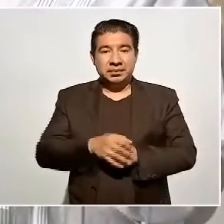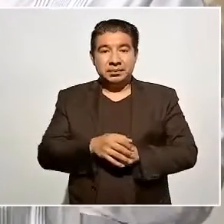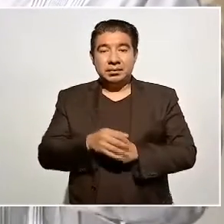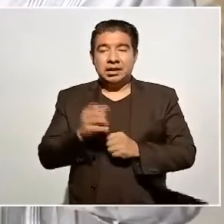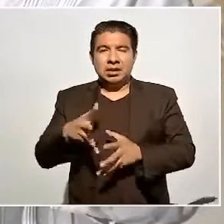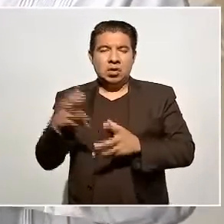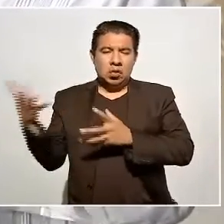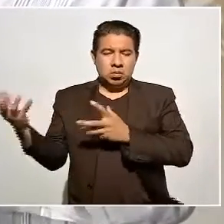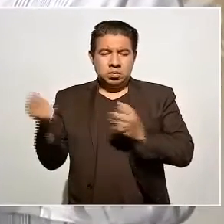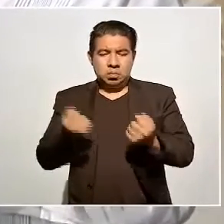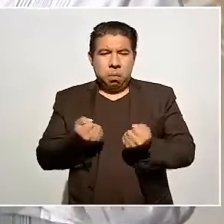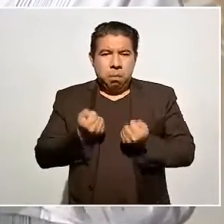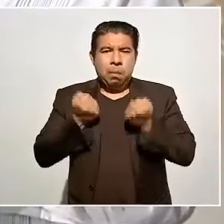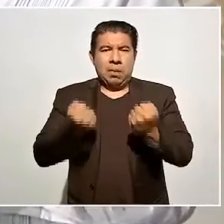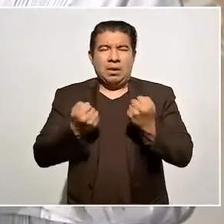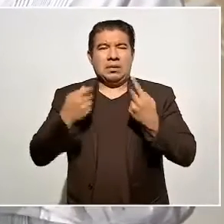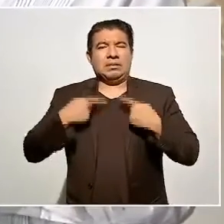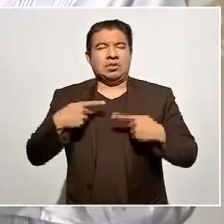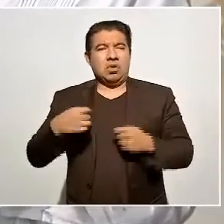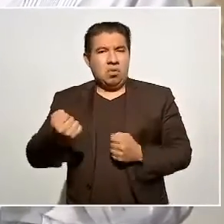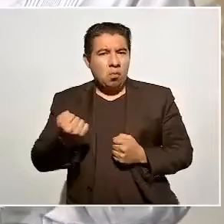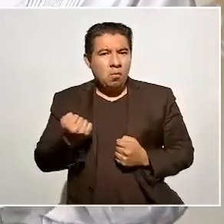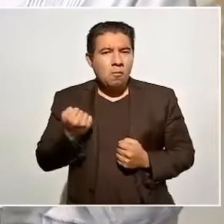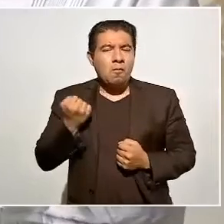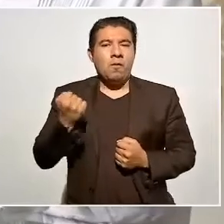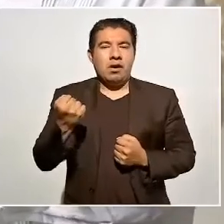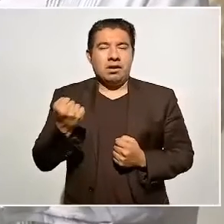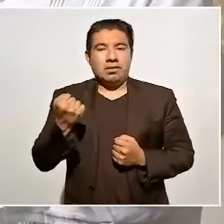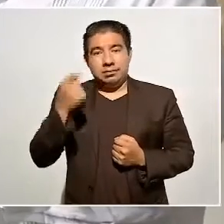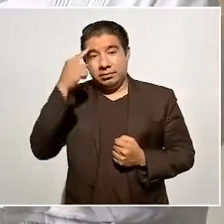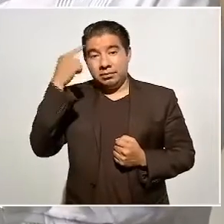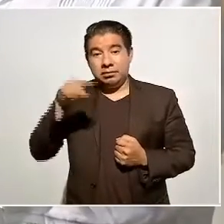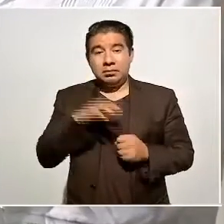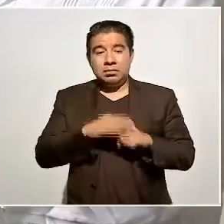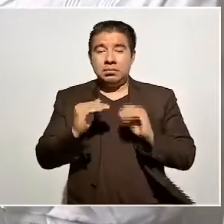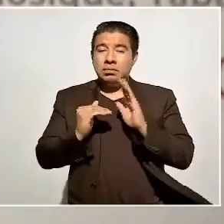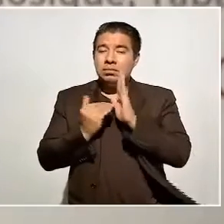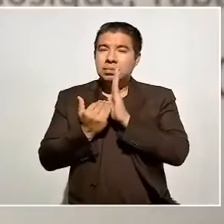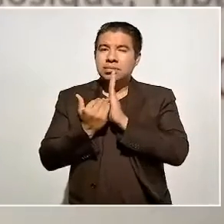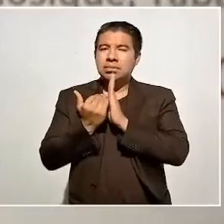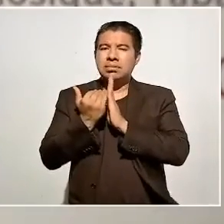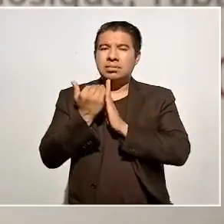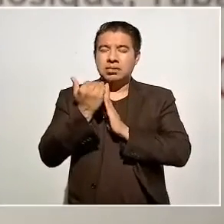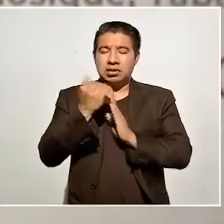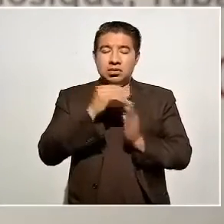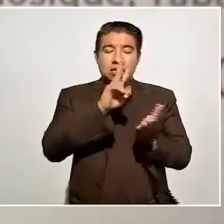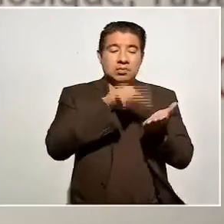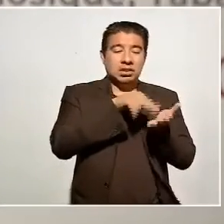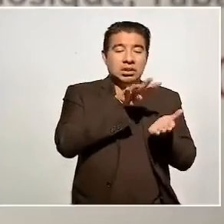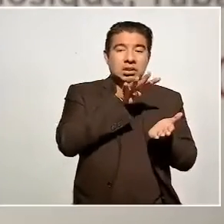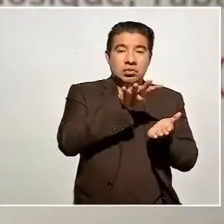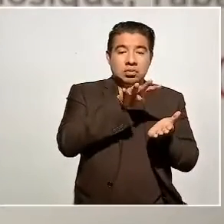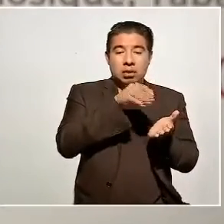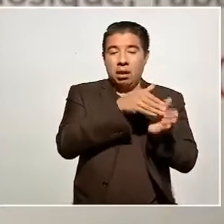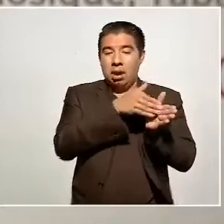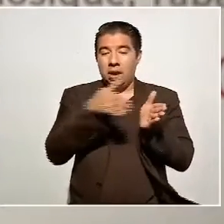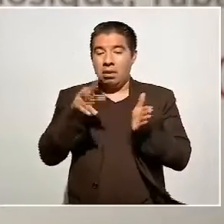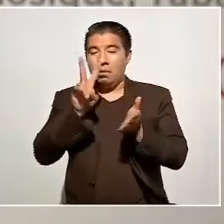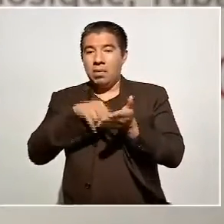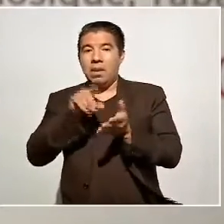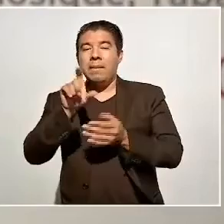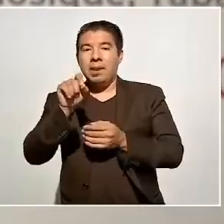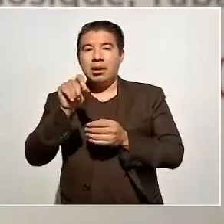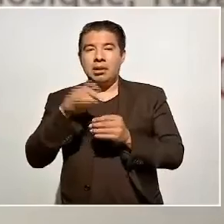la economía popular. Crecieron las remesas del 2019 al 20